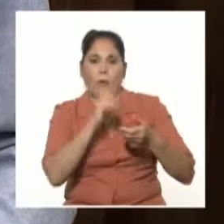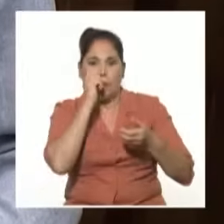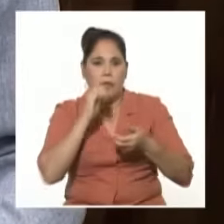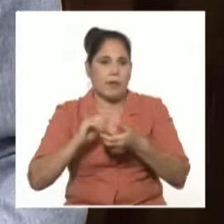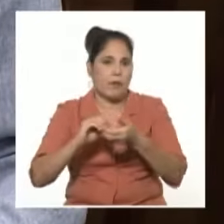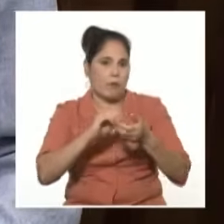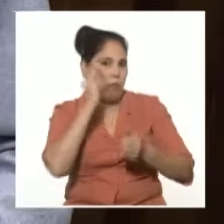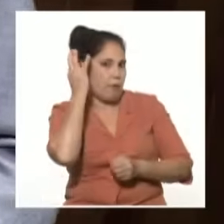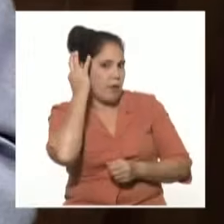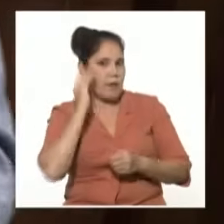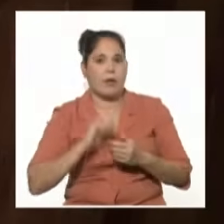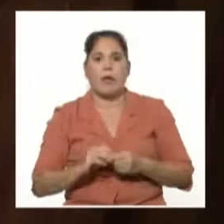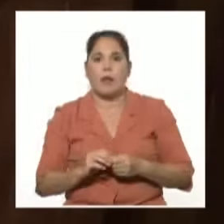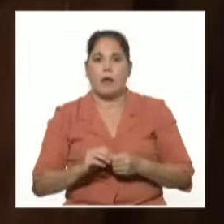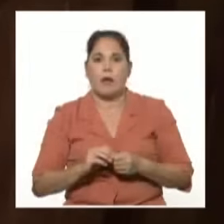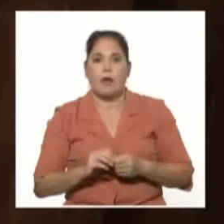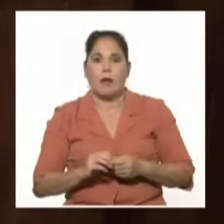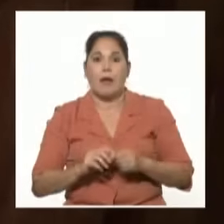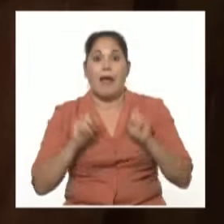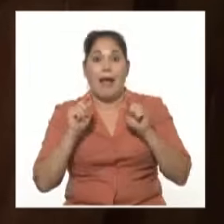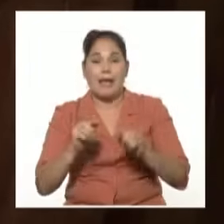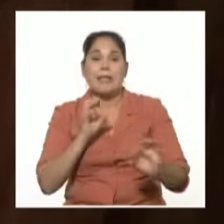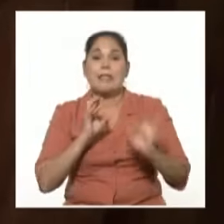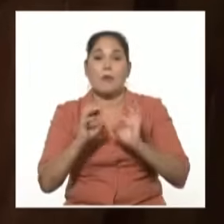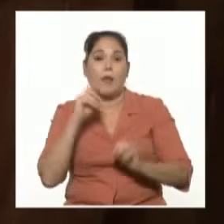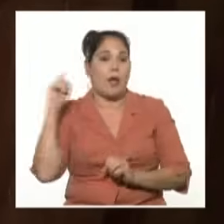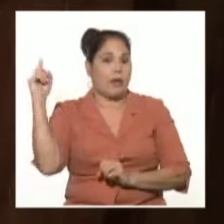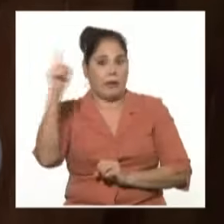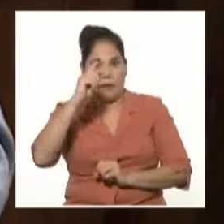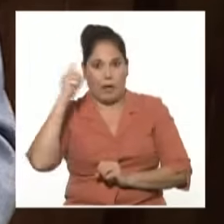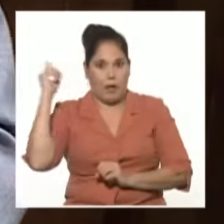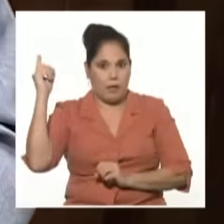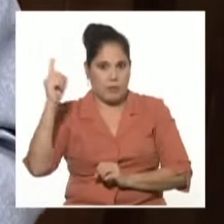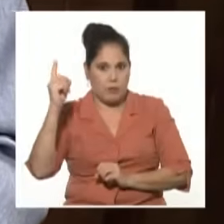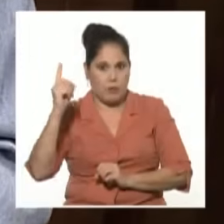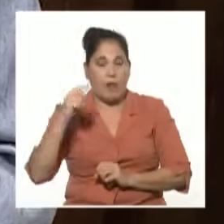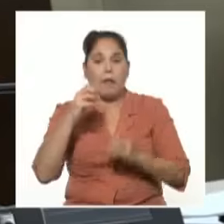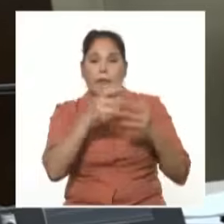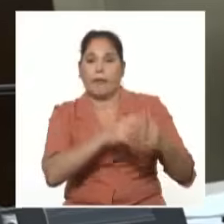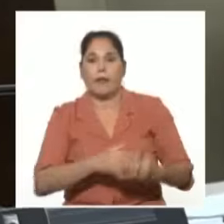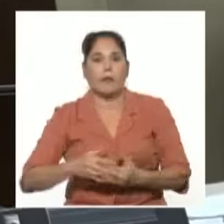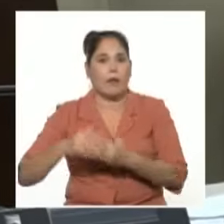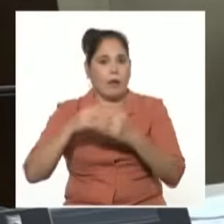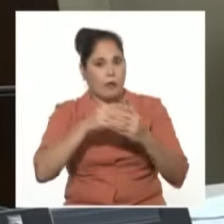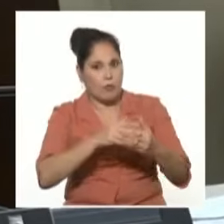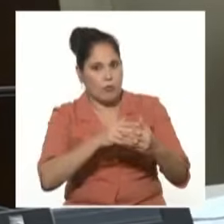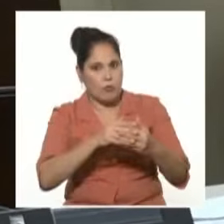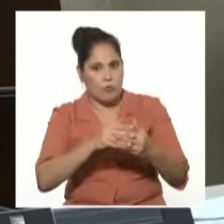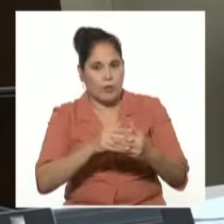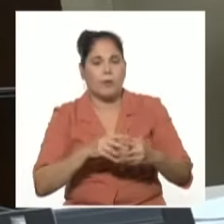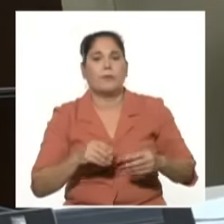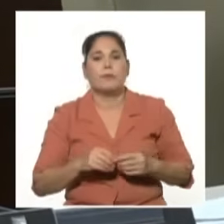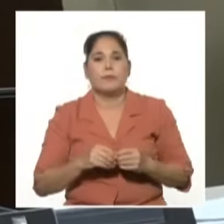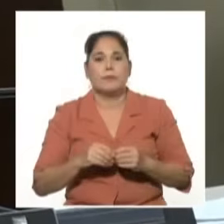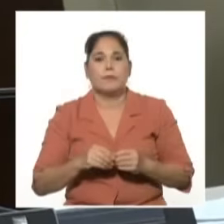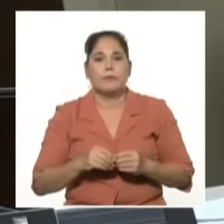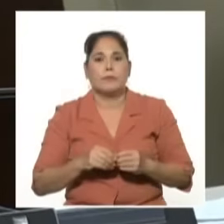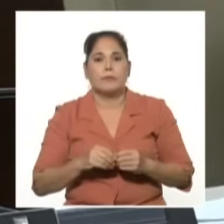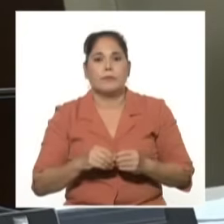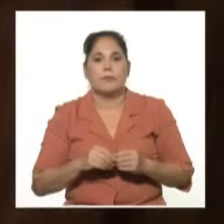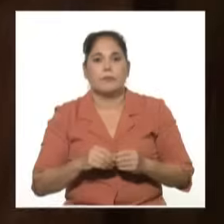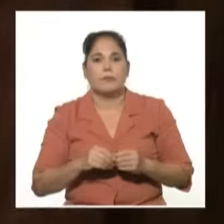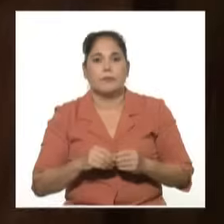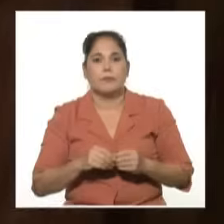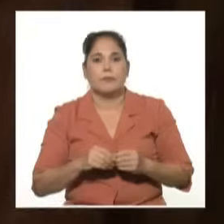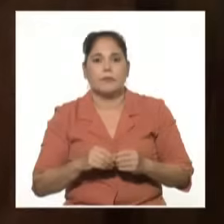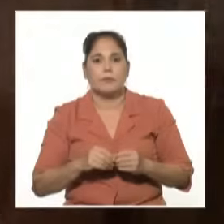compañeros, la nueva estrategia de seguridad nacional de Estados Unidos mezcla, como ya expresé, de la doctrina Monroe y